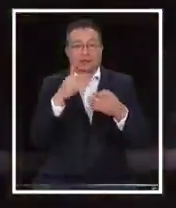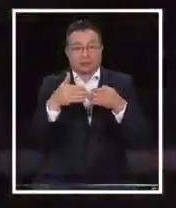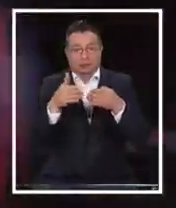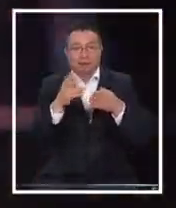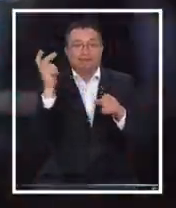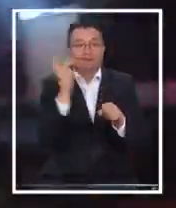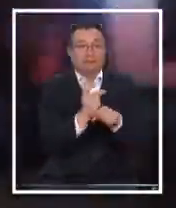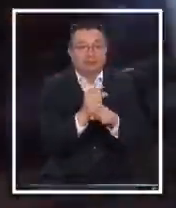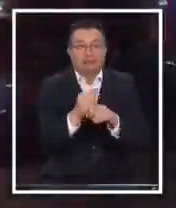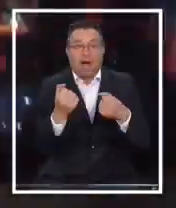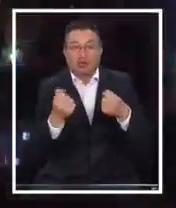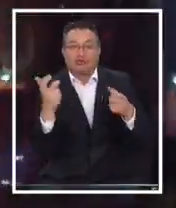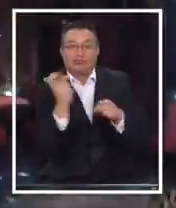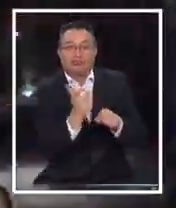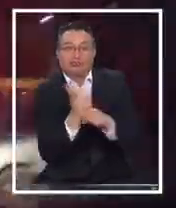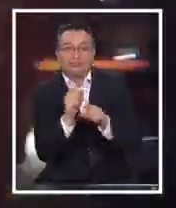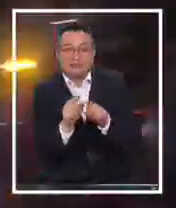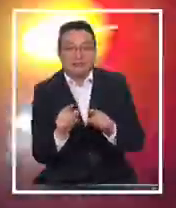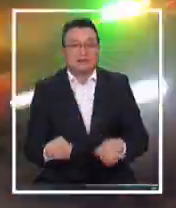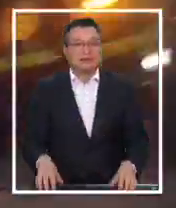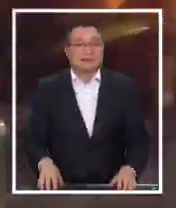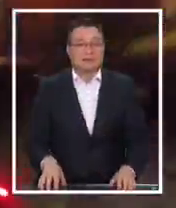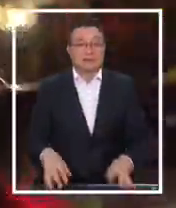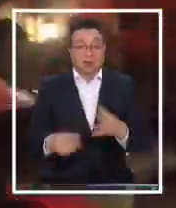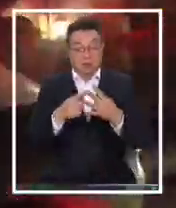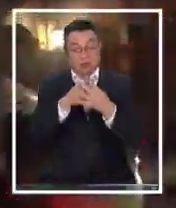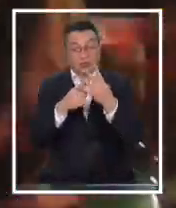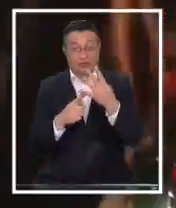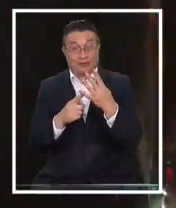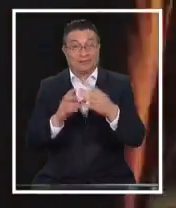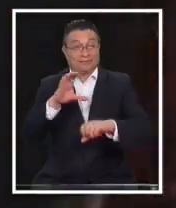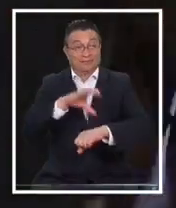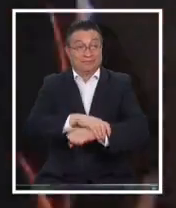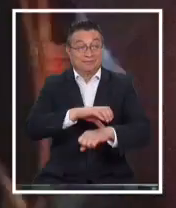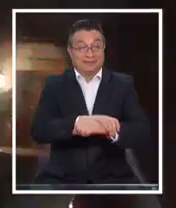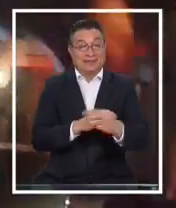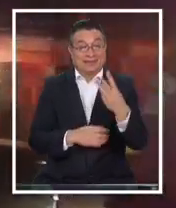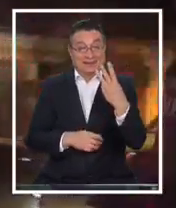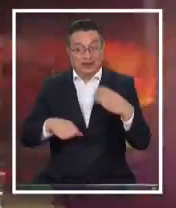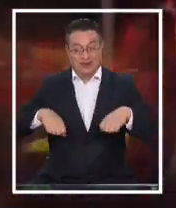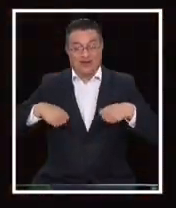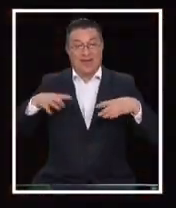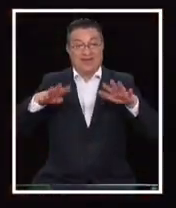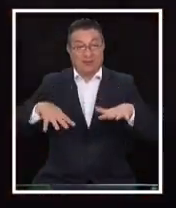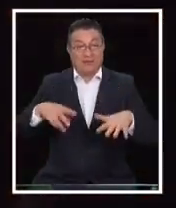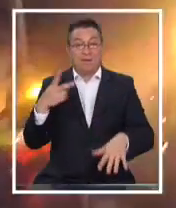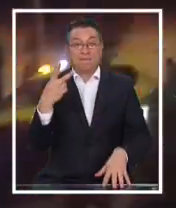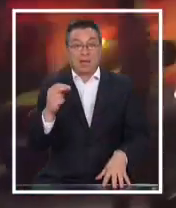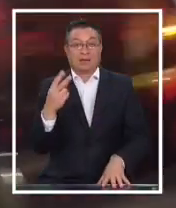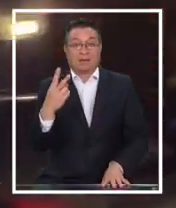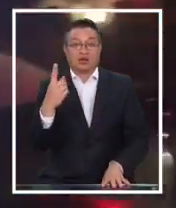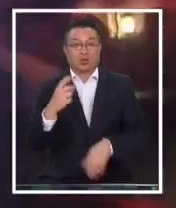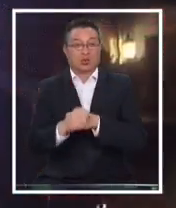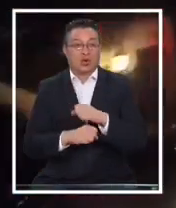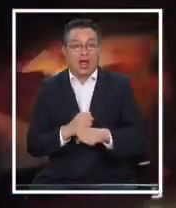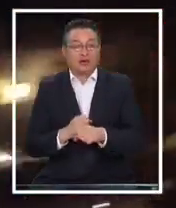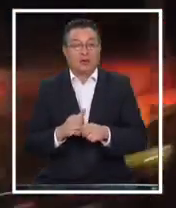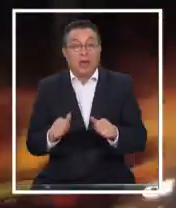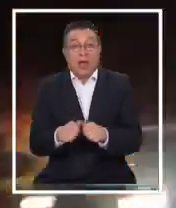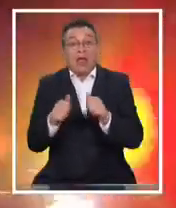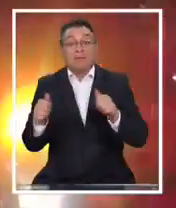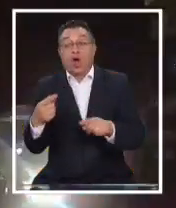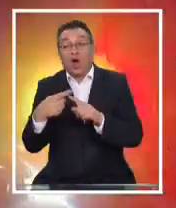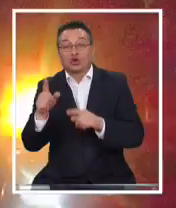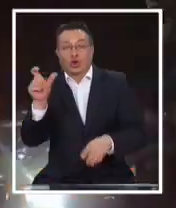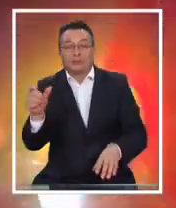portonazos y encerronas. De los 4 detenidos, hay 3 jóvenes de 19, 20 y 21 años, además de otro